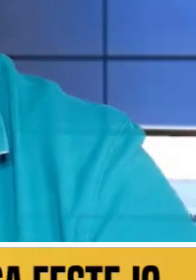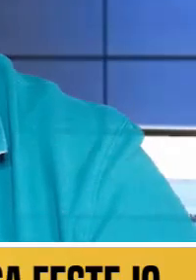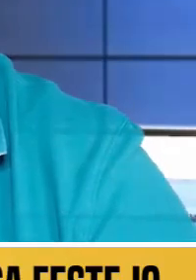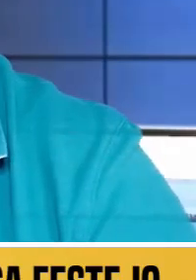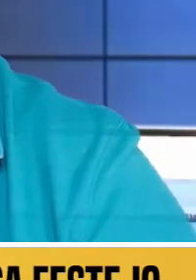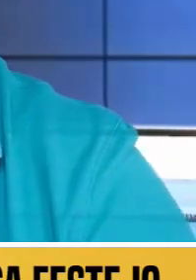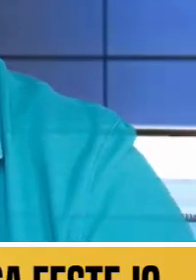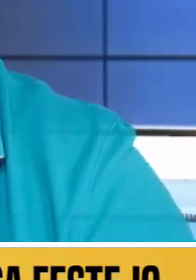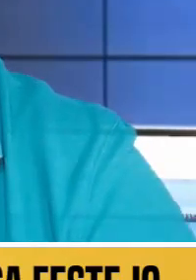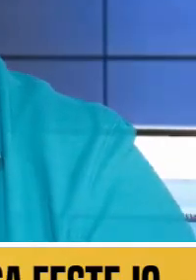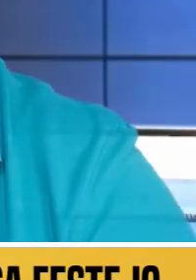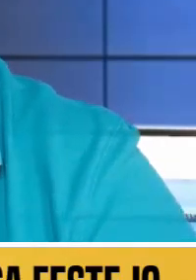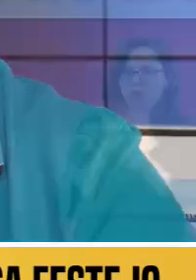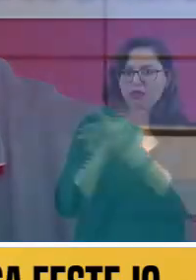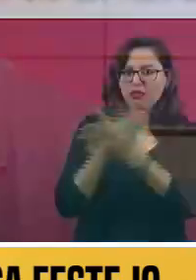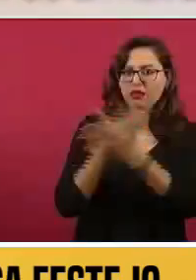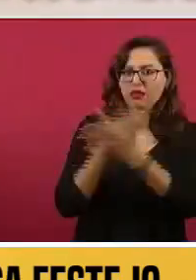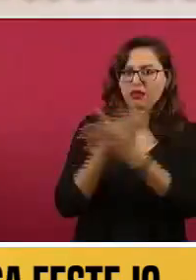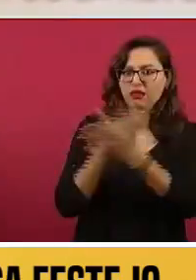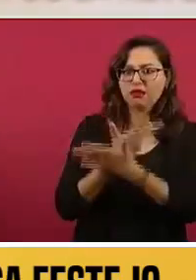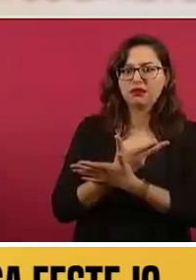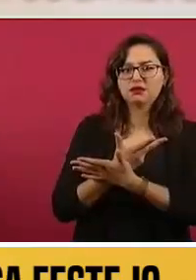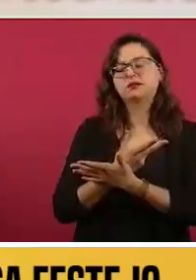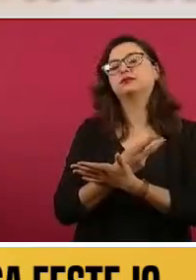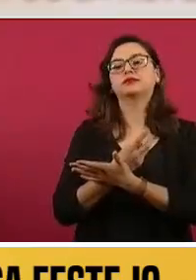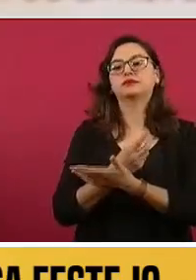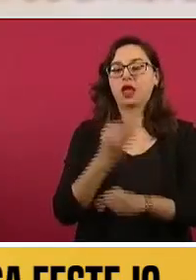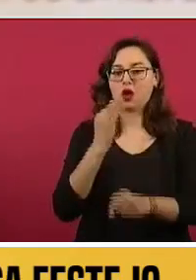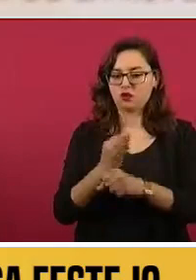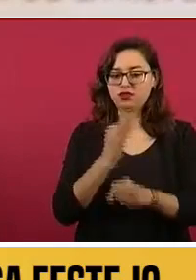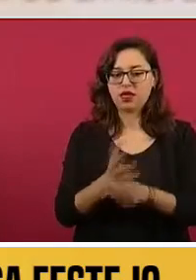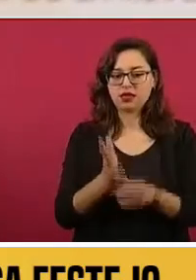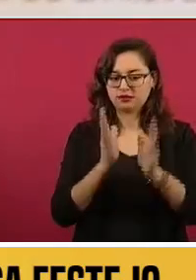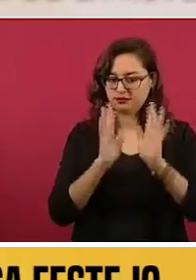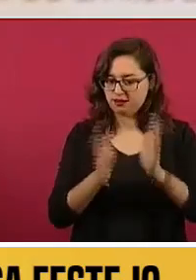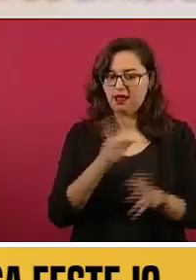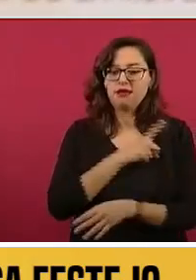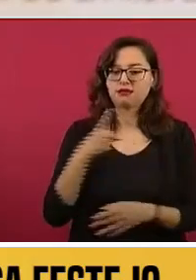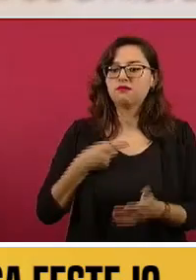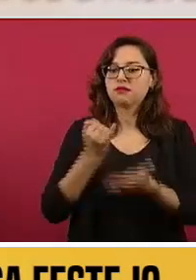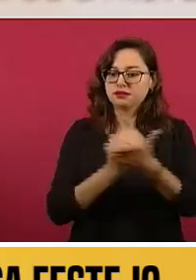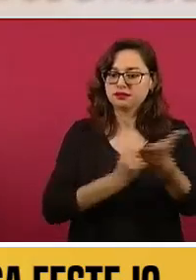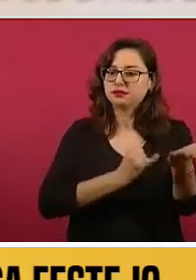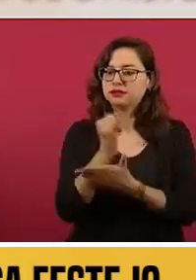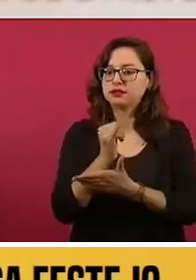de Ricardo Anaya. Vamos a ver. Definición